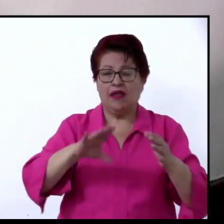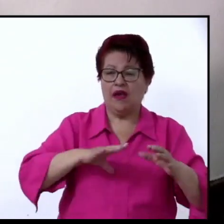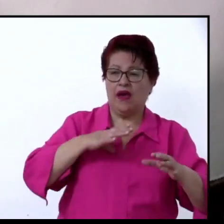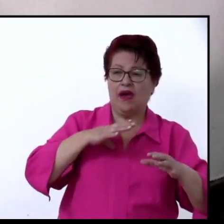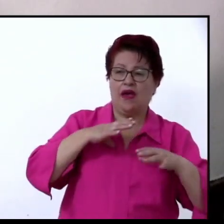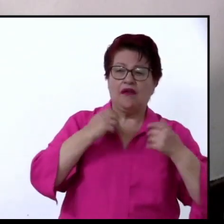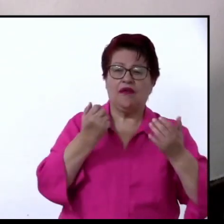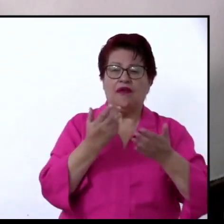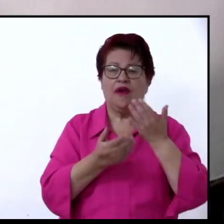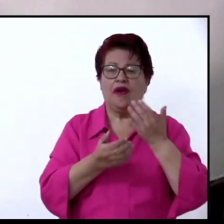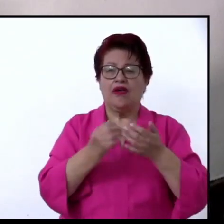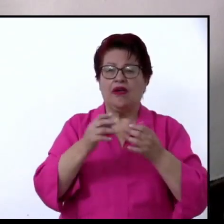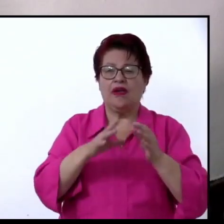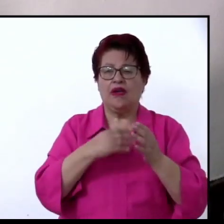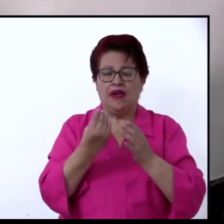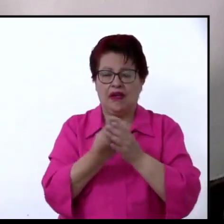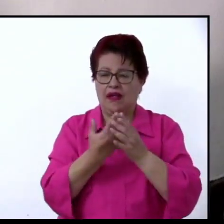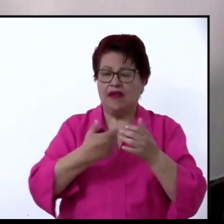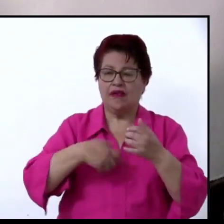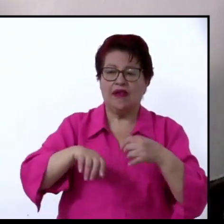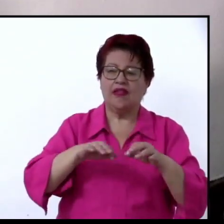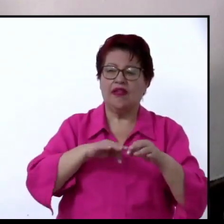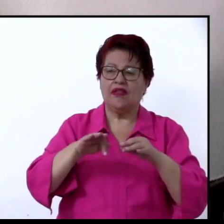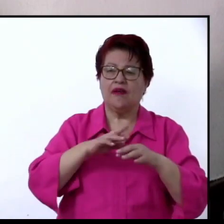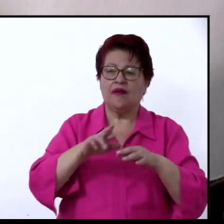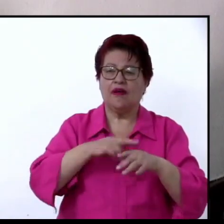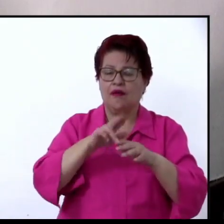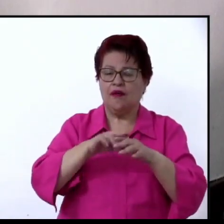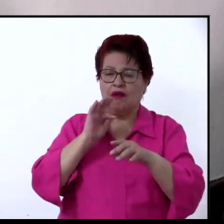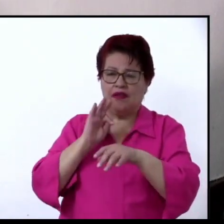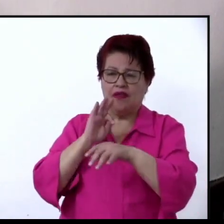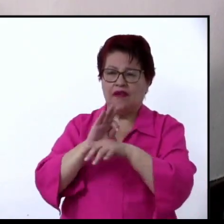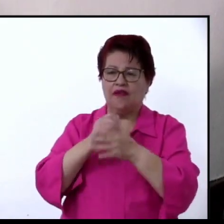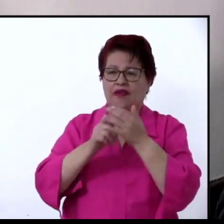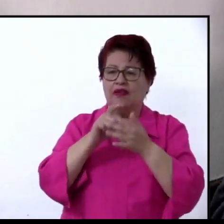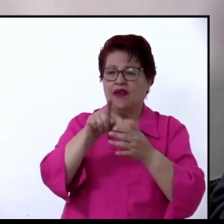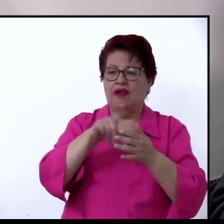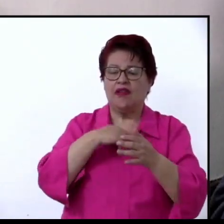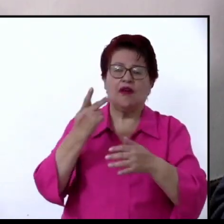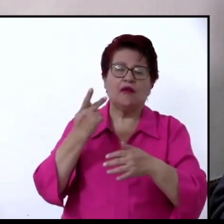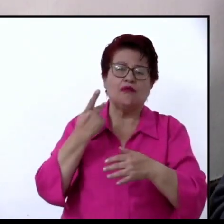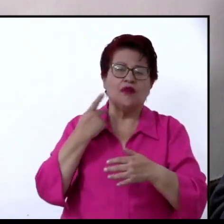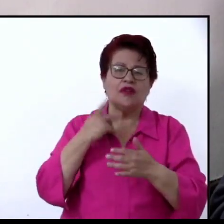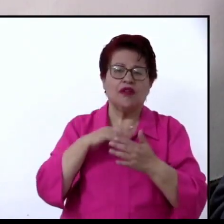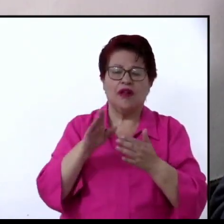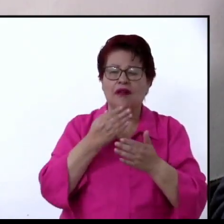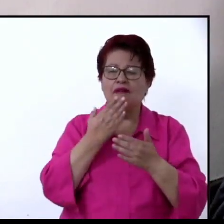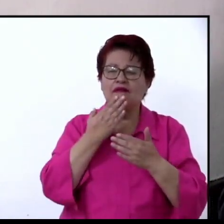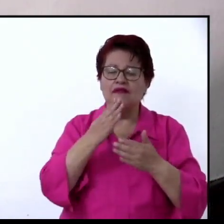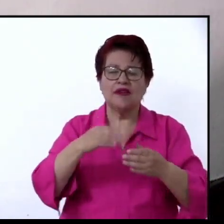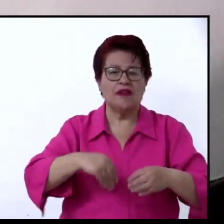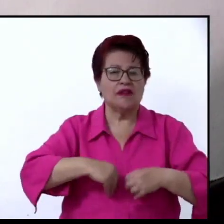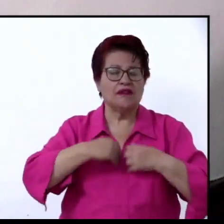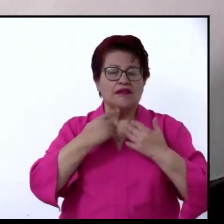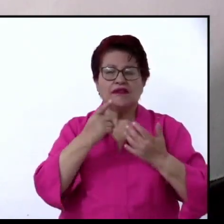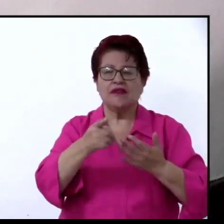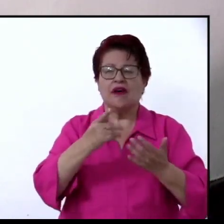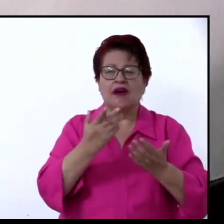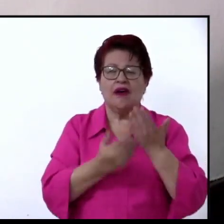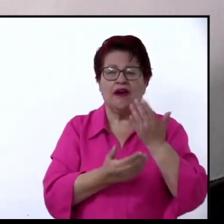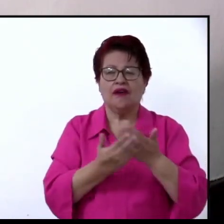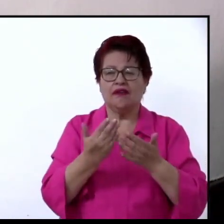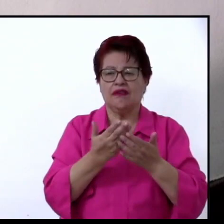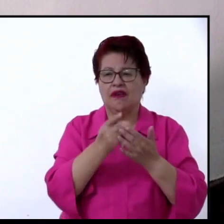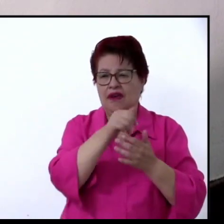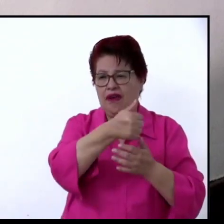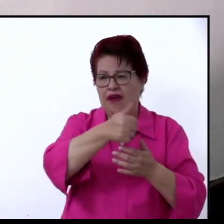están haciendo la clase empresarial por respaldar esta política del bienestar que bien hace referencia